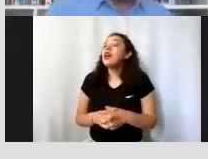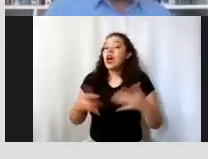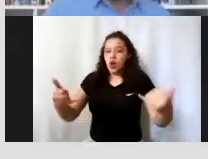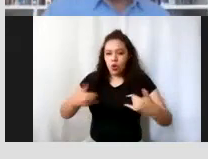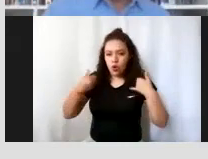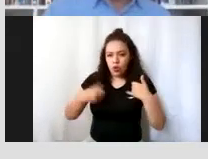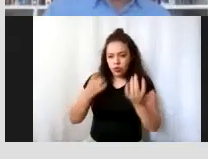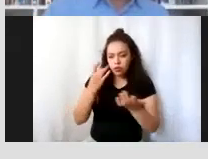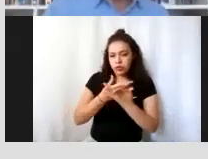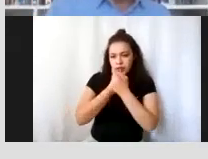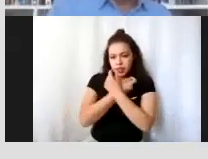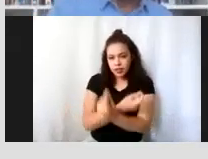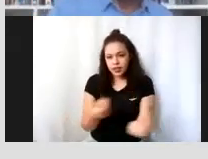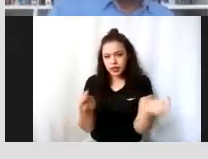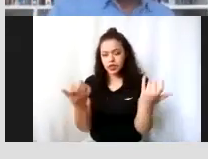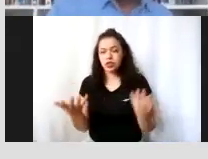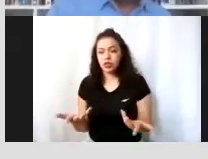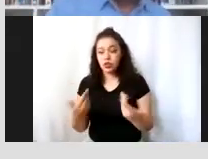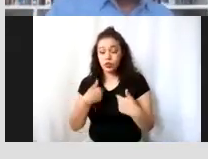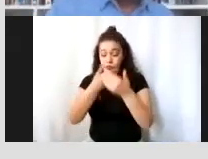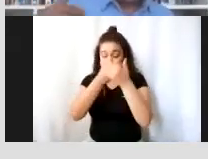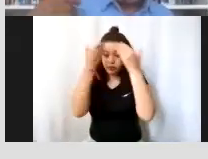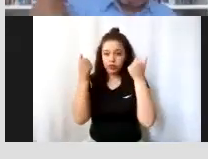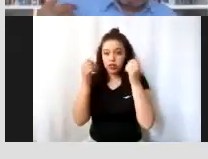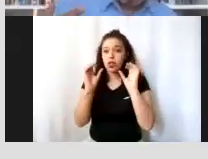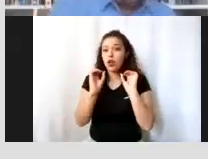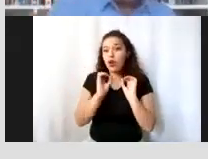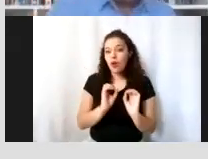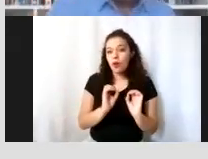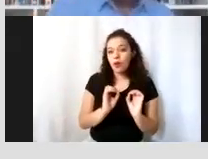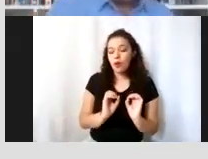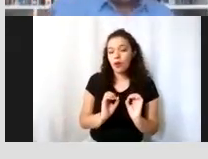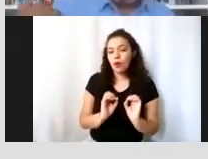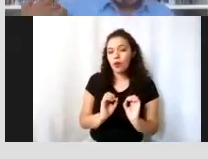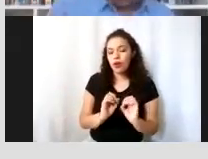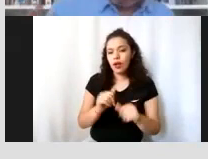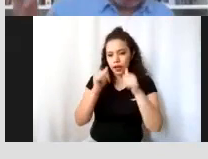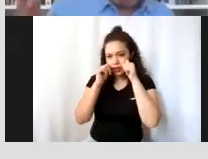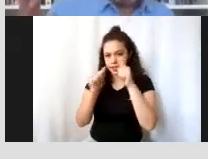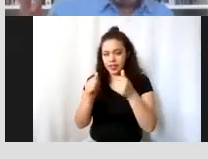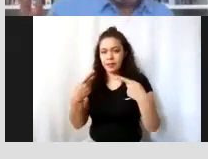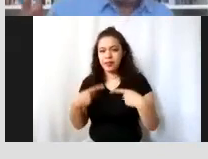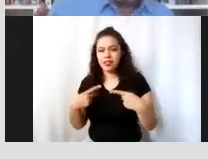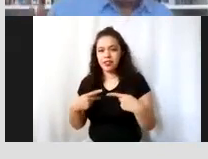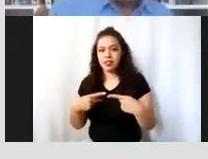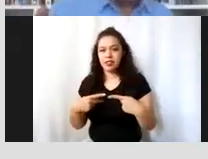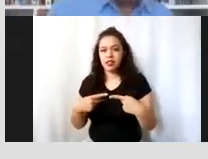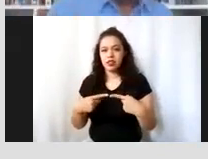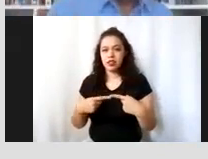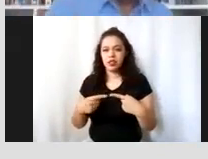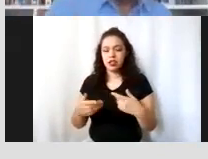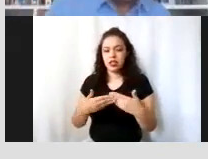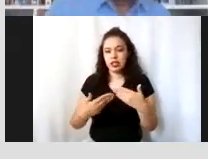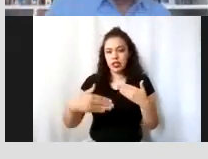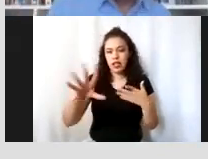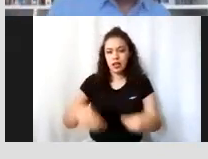solamente niños, solamente adolescentes, no lo sé, o pueden dar asistencia a una persona de manera indefinida mientras esté viva,